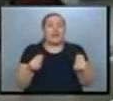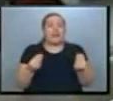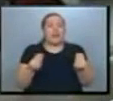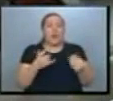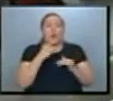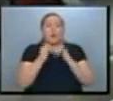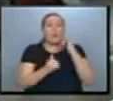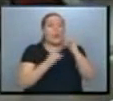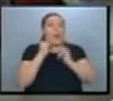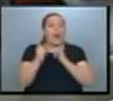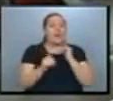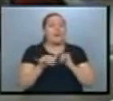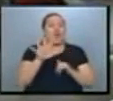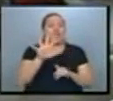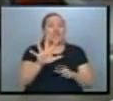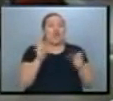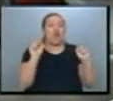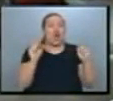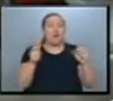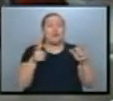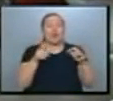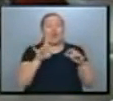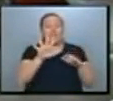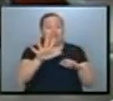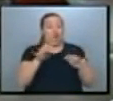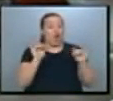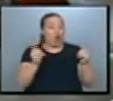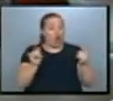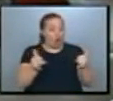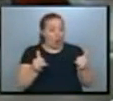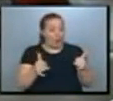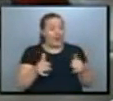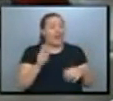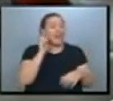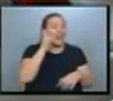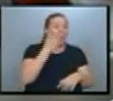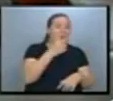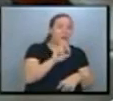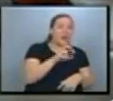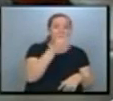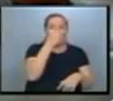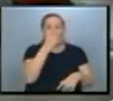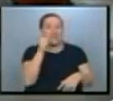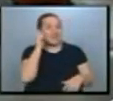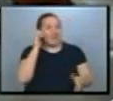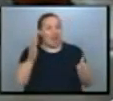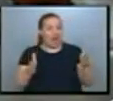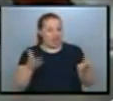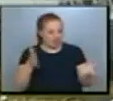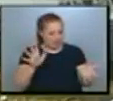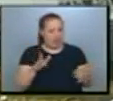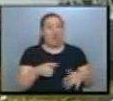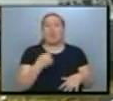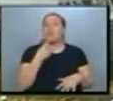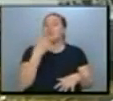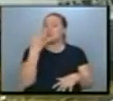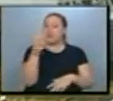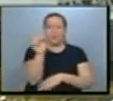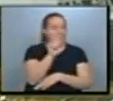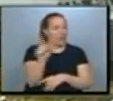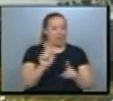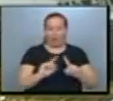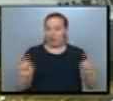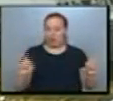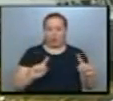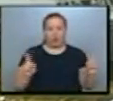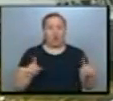manifestaron los cinco jóvenes de entre 20 y 23 años que también iban en este auto que no manejaba Centurión? Ellos declararon